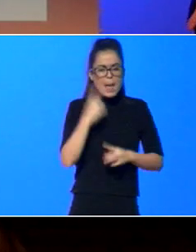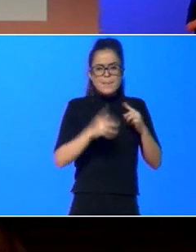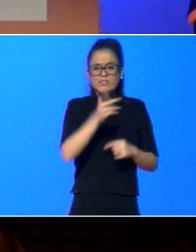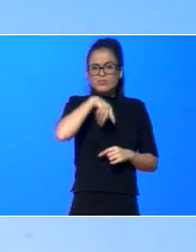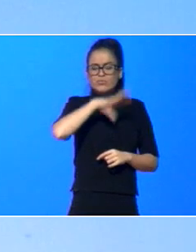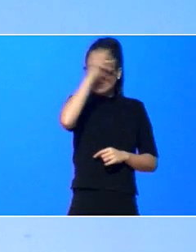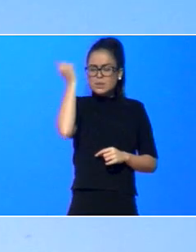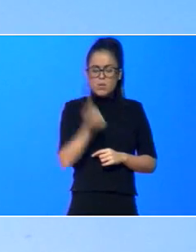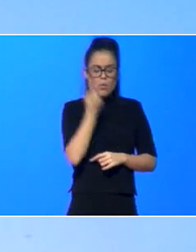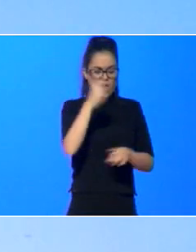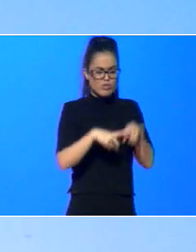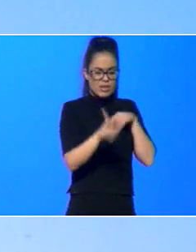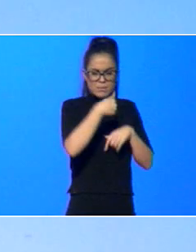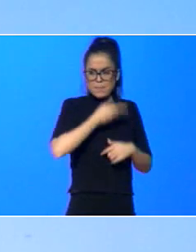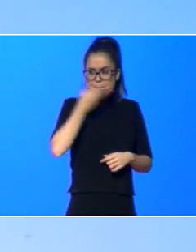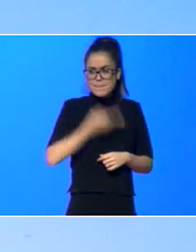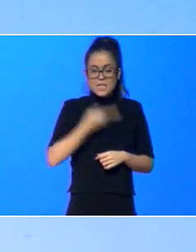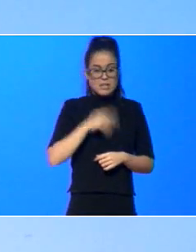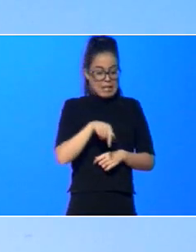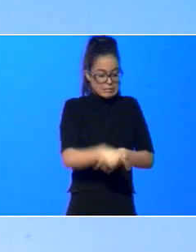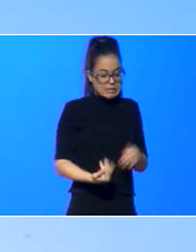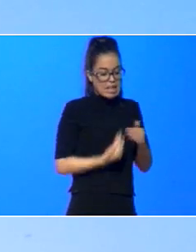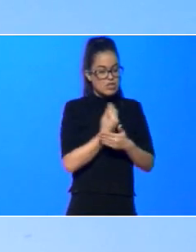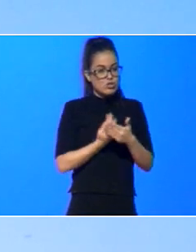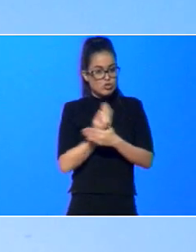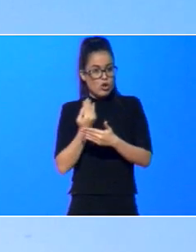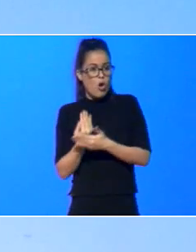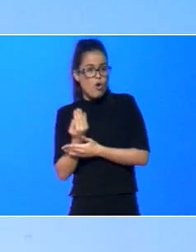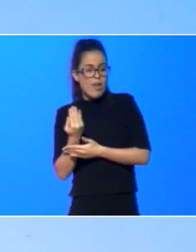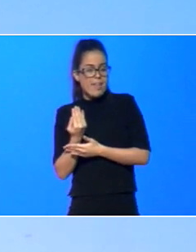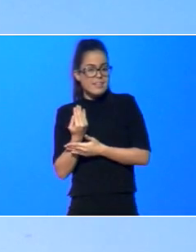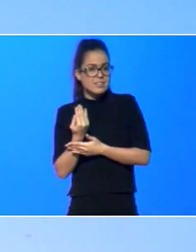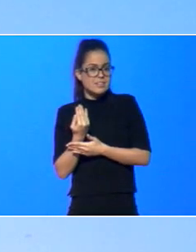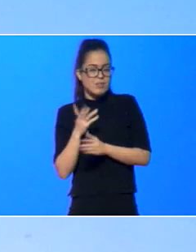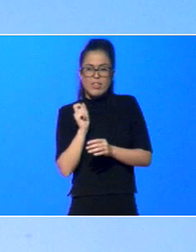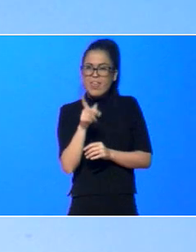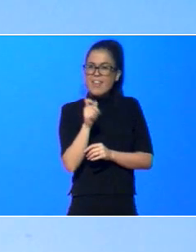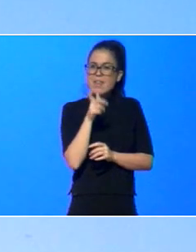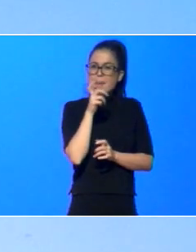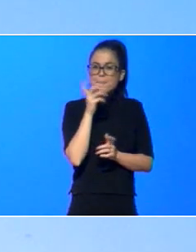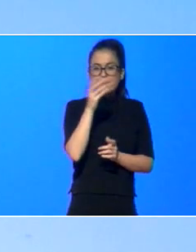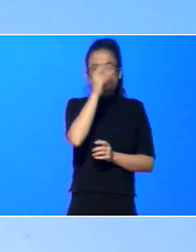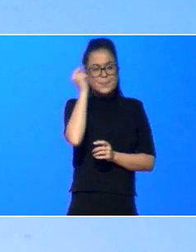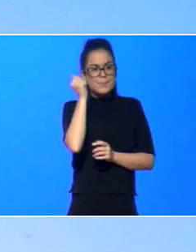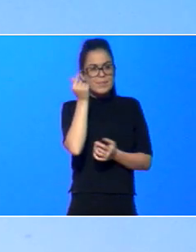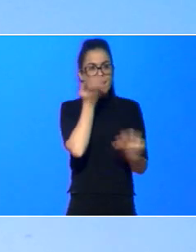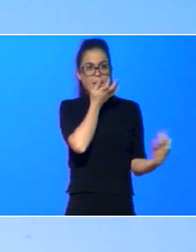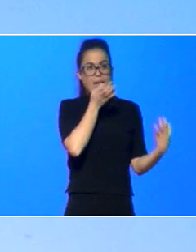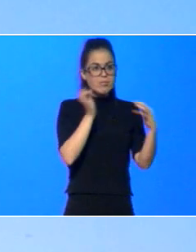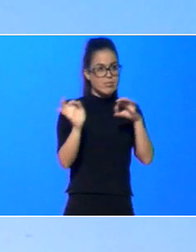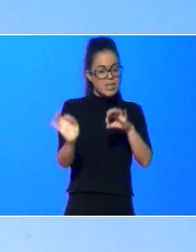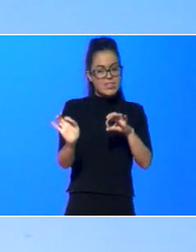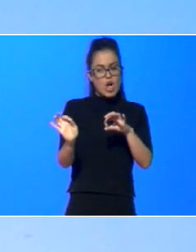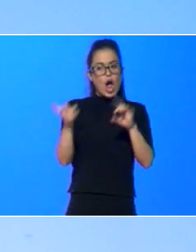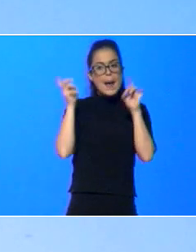algo que me parece fundamental estas jornadas desmienten que lo dejamos a un lado pero que es la atención al al